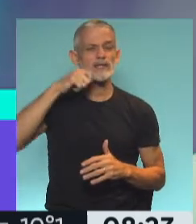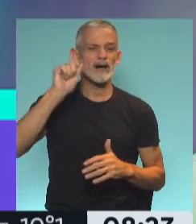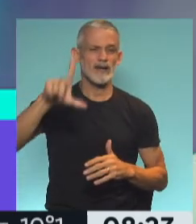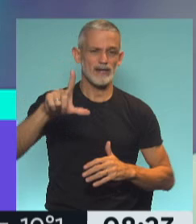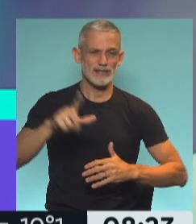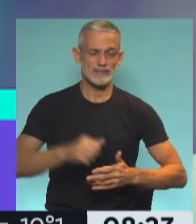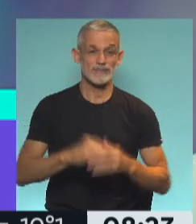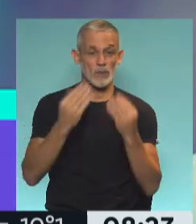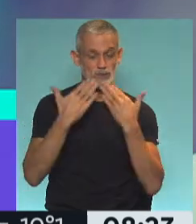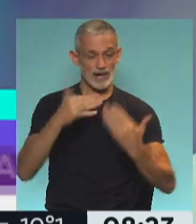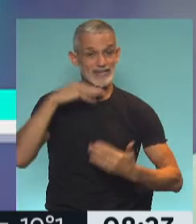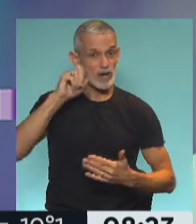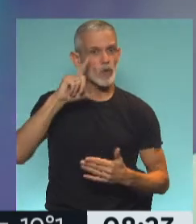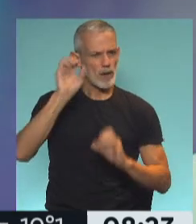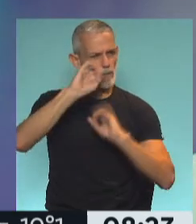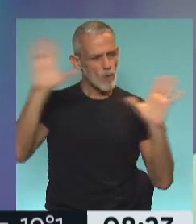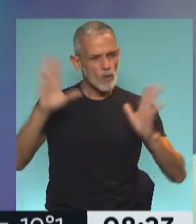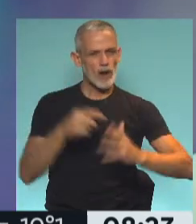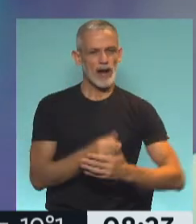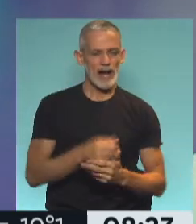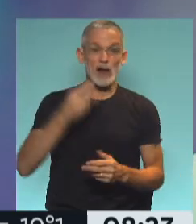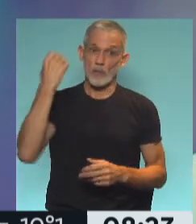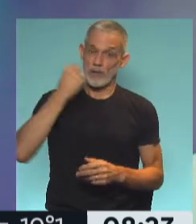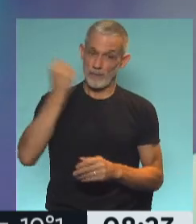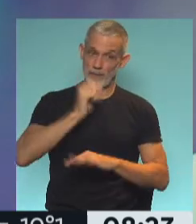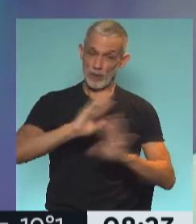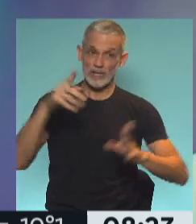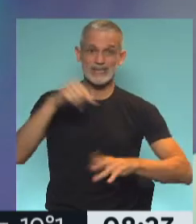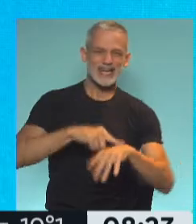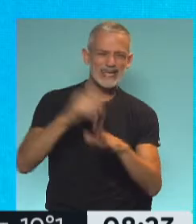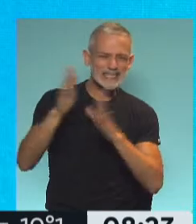pandemia. Muchas gracias, Julia. Sumamente esclarecedor y aparte importantísimo en este momento que estamos viviendo.